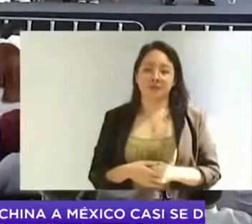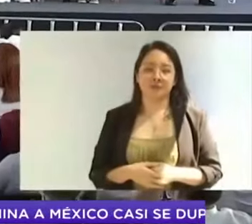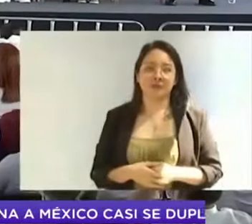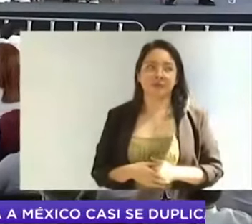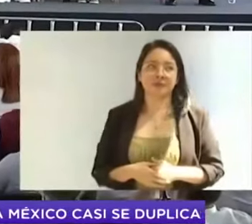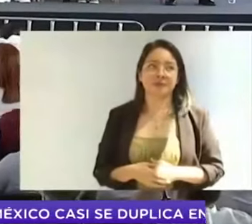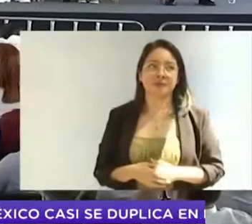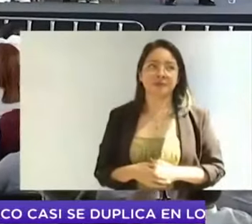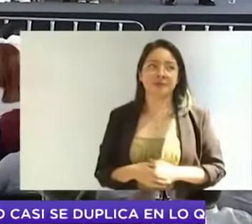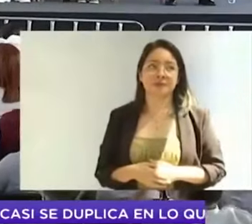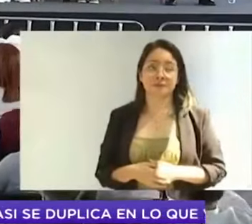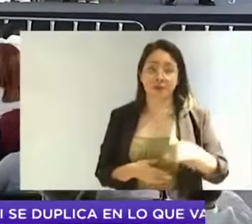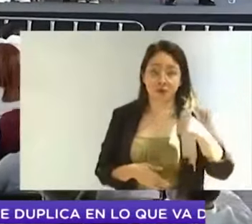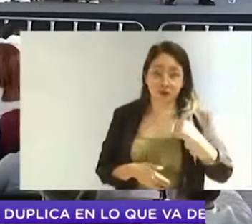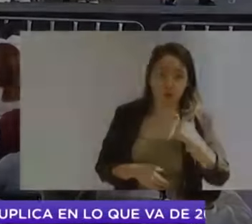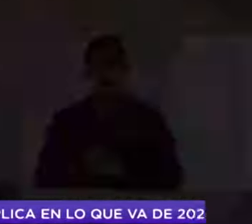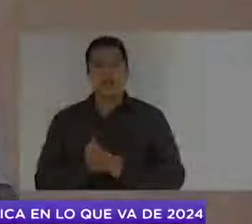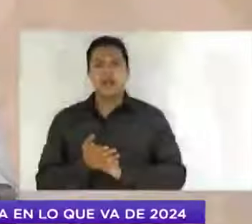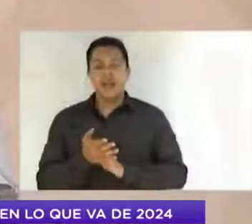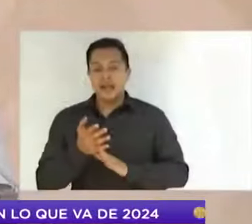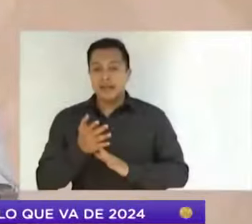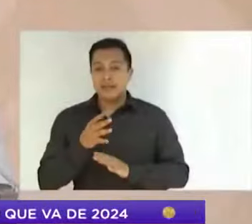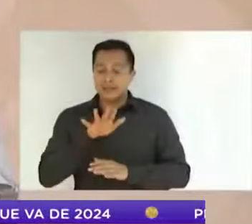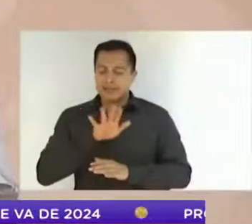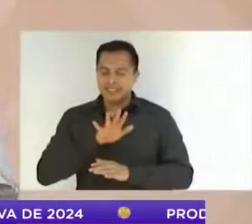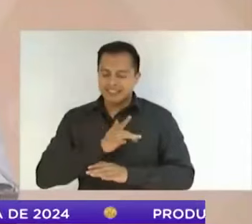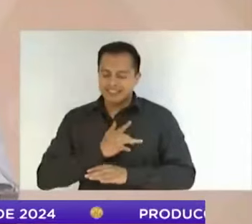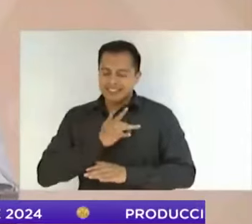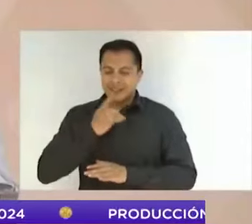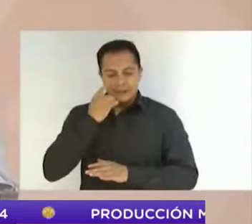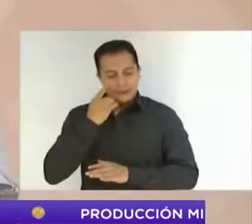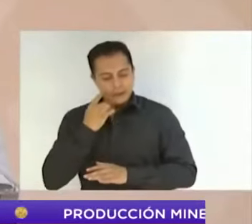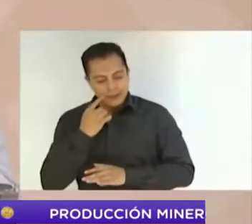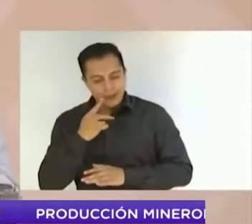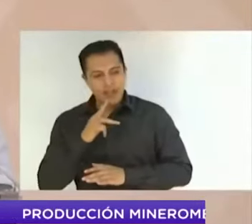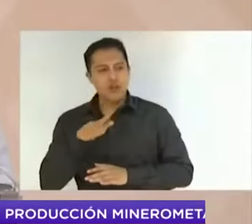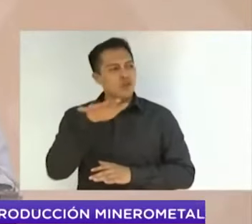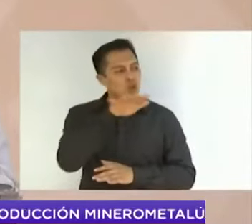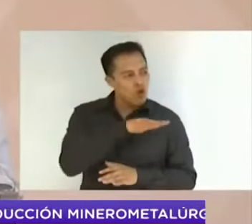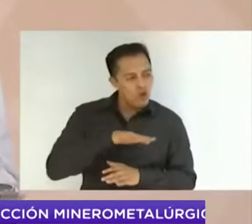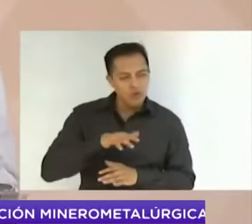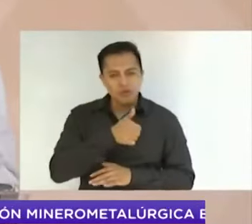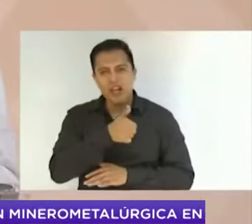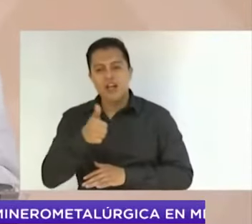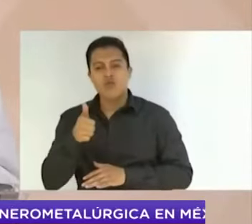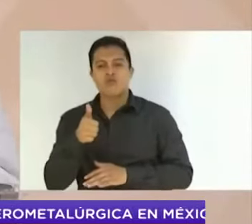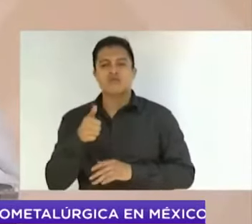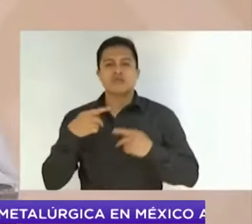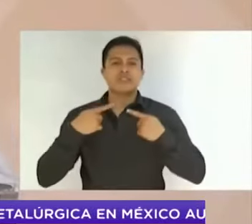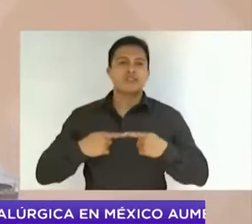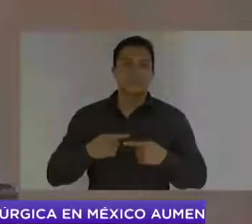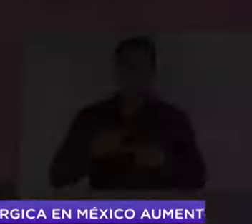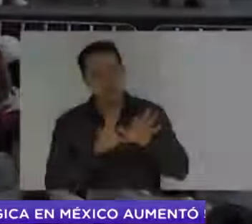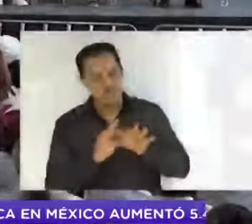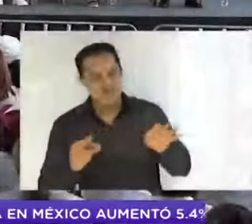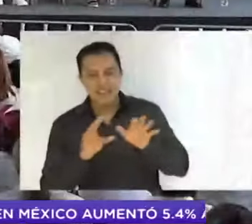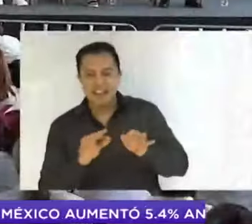No les estoy choreando, El gobernador de Veracruz, Cuitláhuac García, le dedicó unas palabras a López